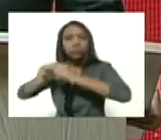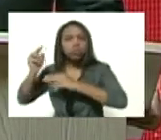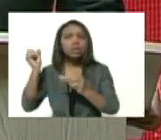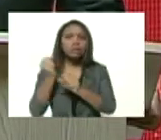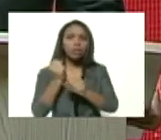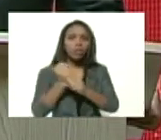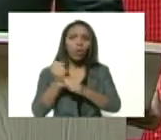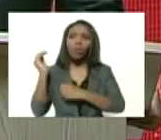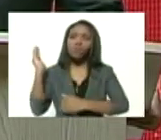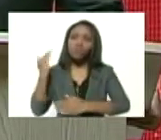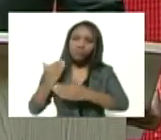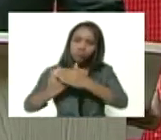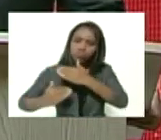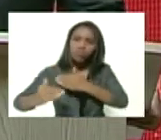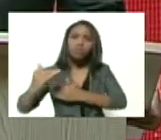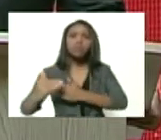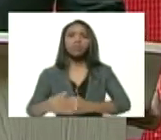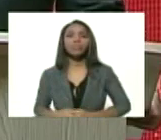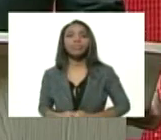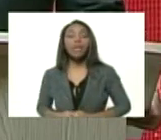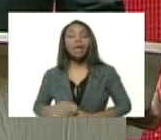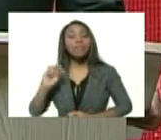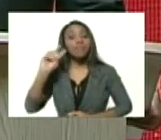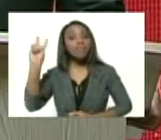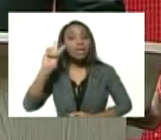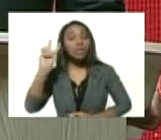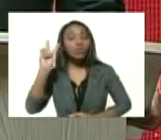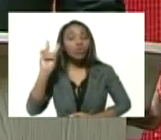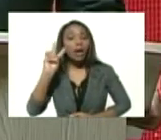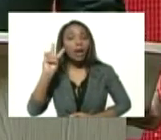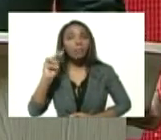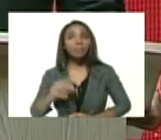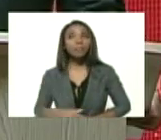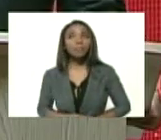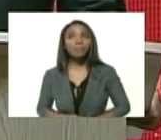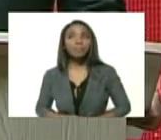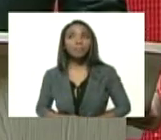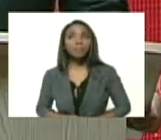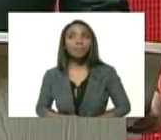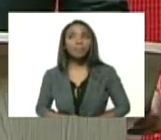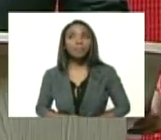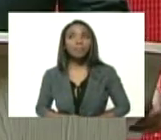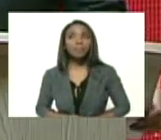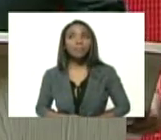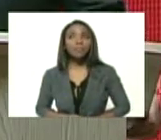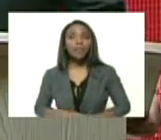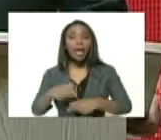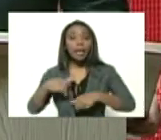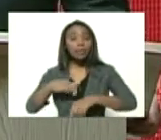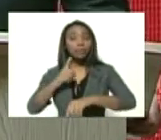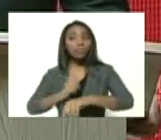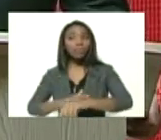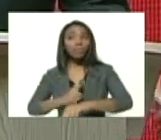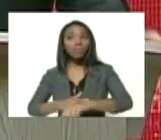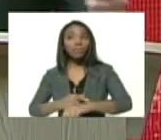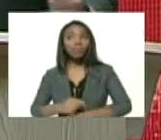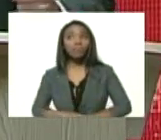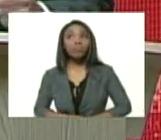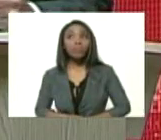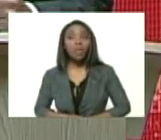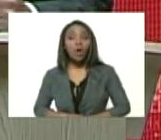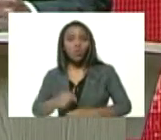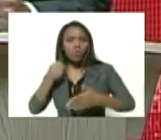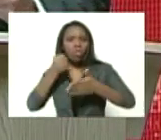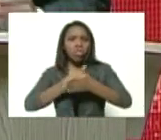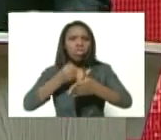historia, pues Venezuela haya en estos momentos, en un